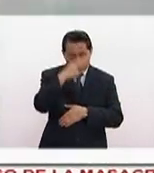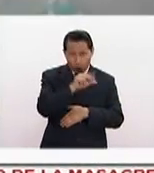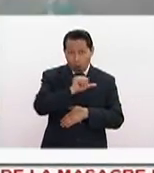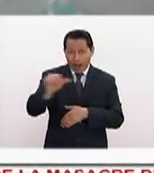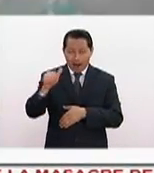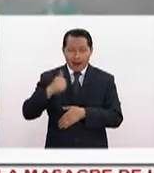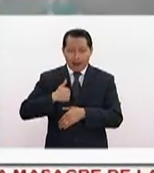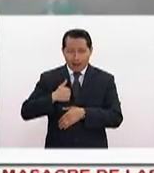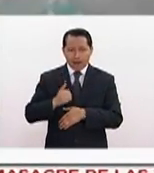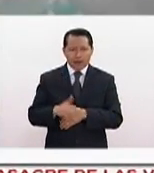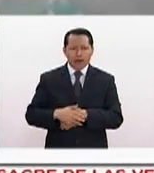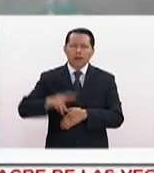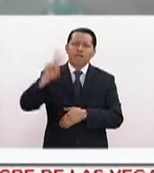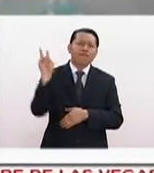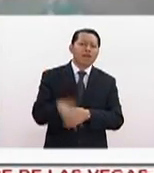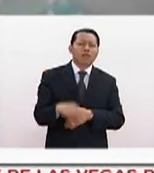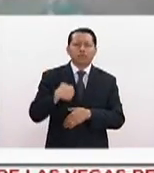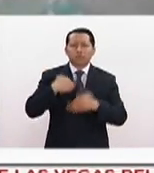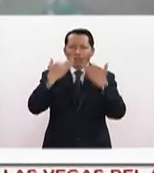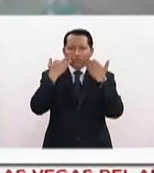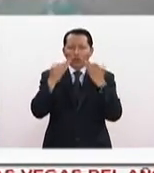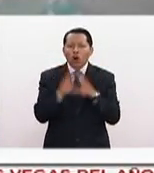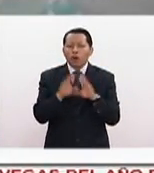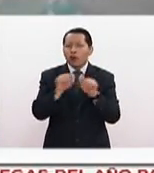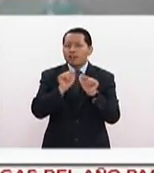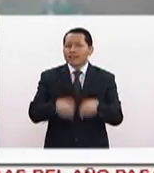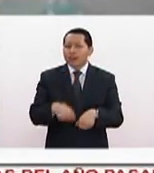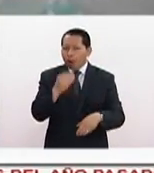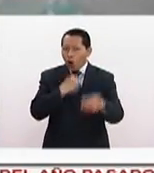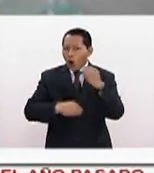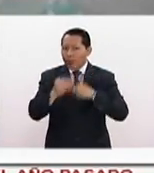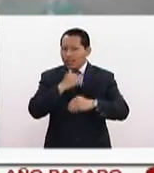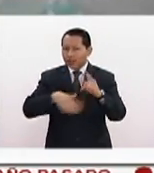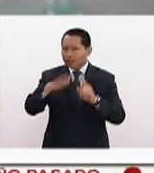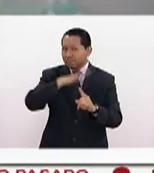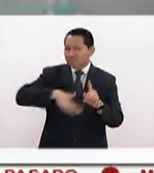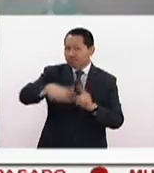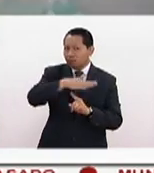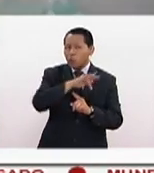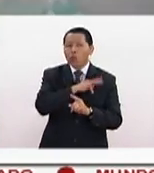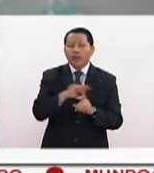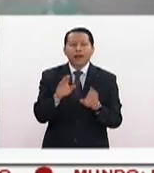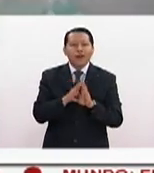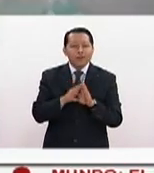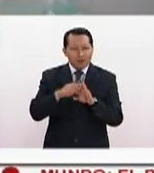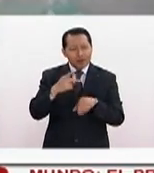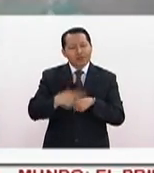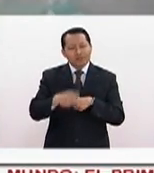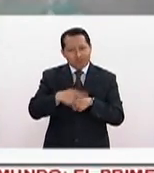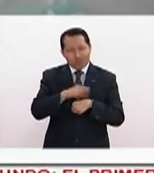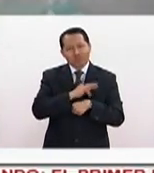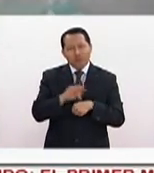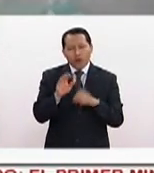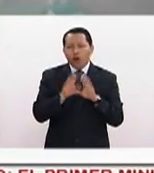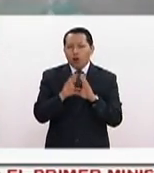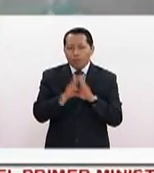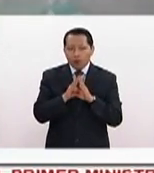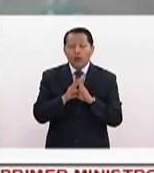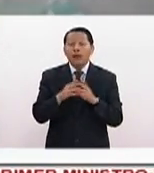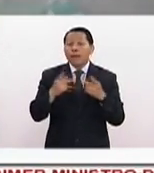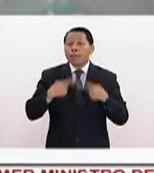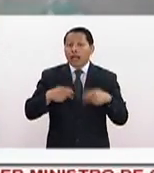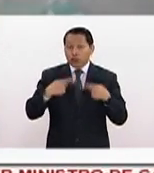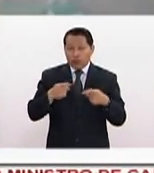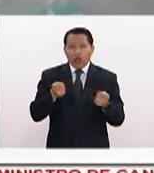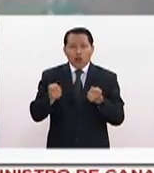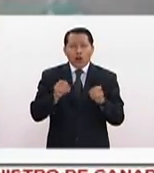Canadá. Realmente veo los sistemas alimentarios locales como una forma de combatir ese riesgo. Es dar a los productores control